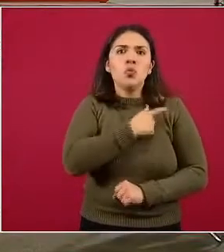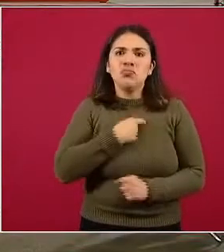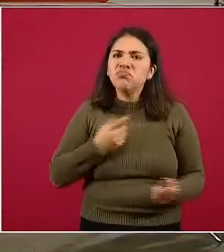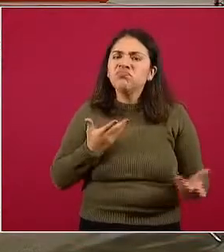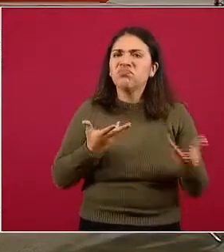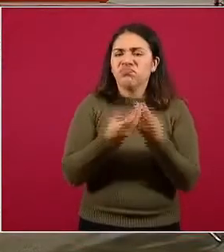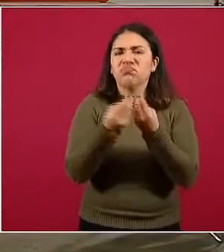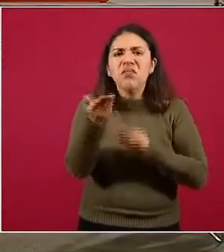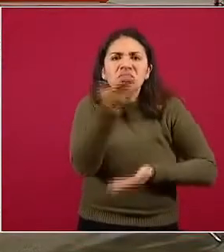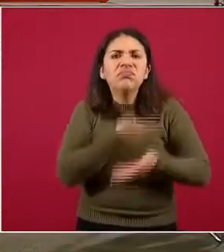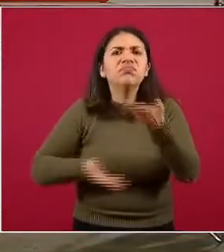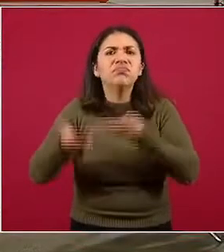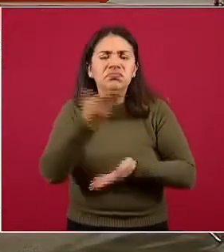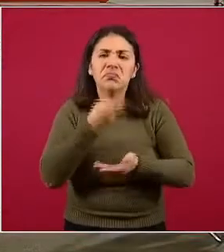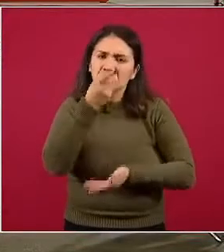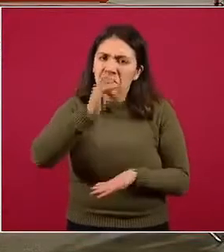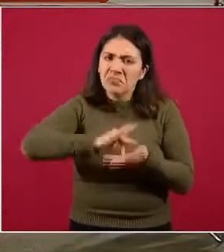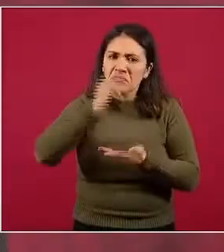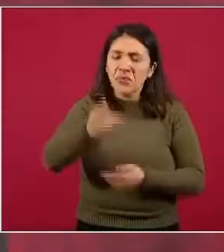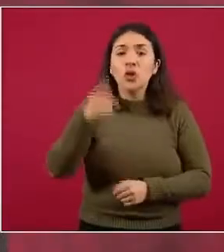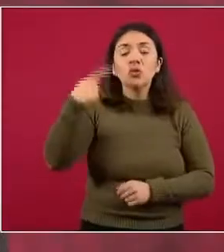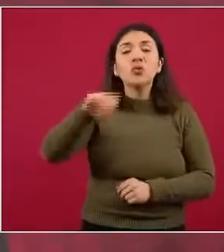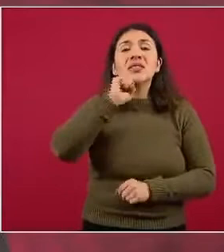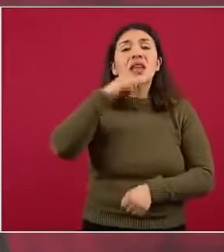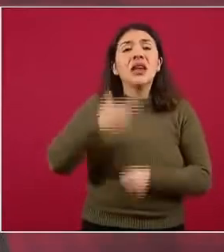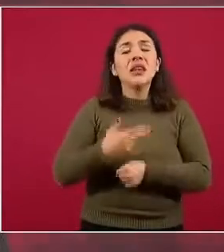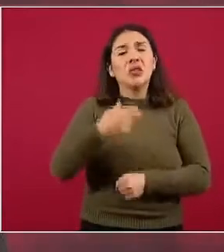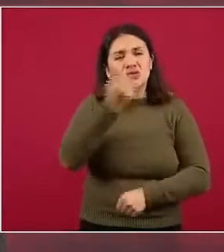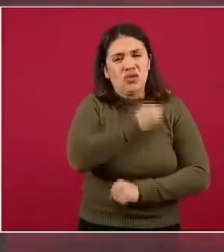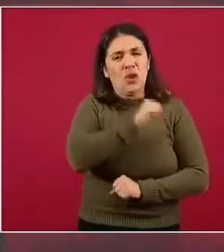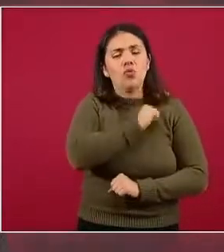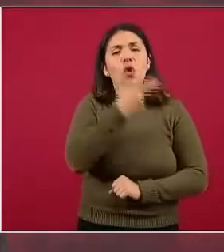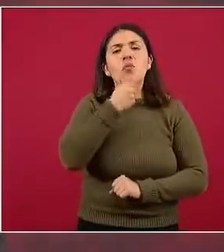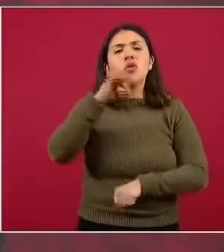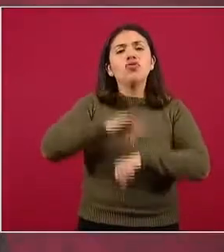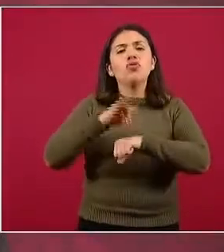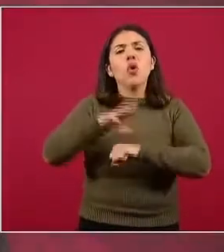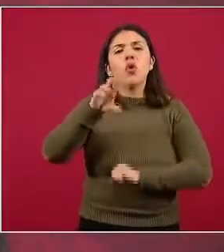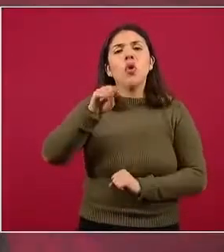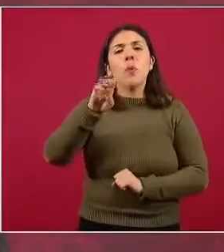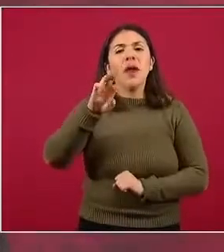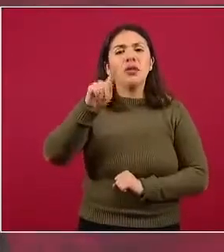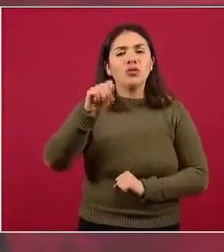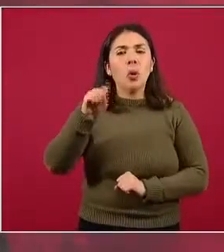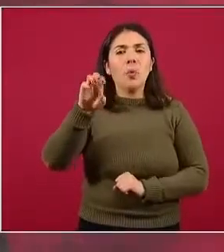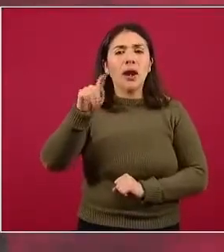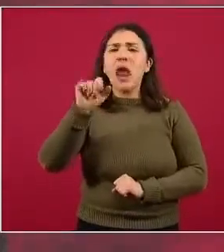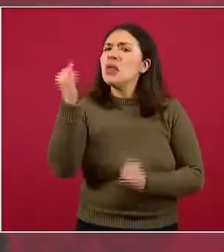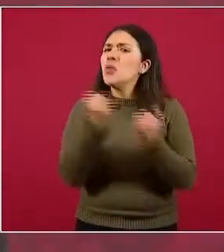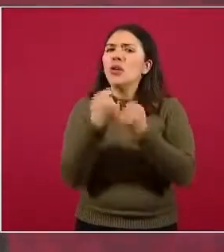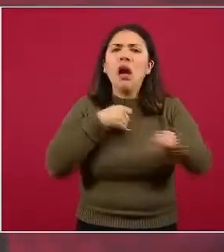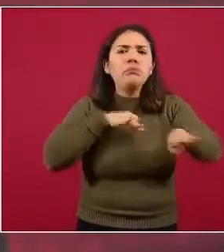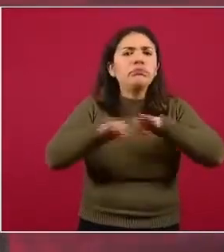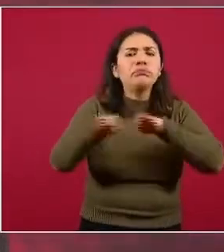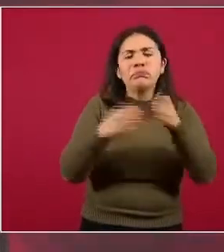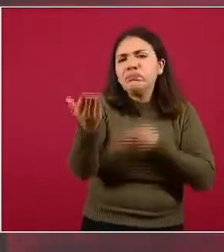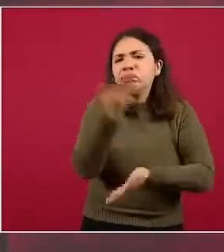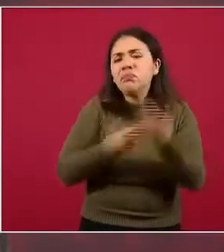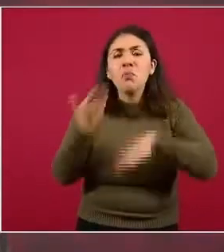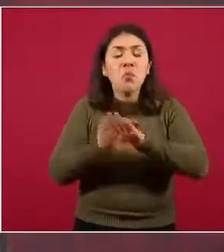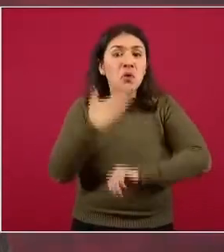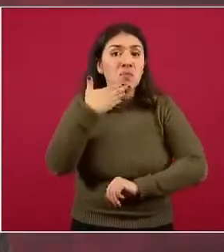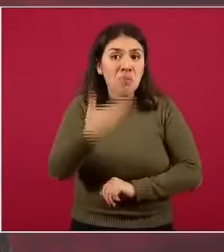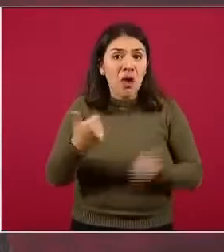agradecemos públicamente. Su secretario de Salud, el doctor Roberto Bernal, también tenemos una excelente relación de trabajo con él y su